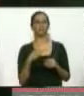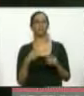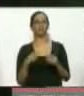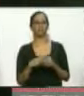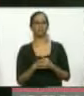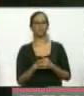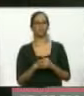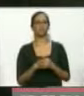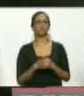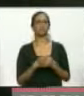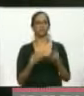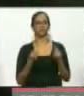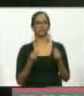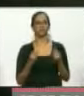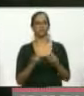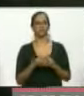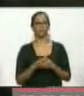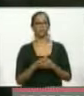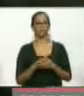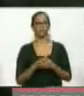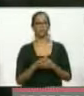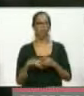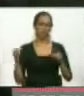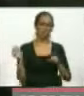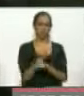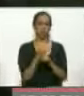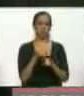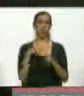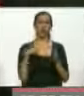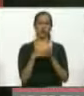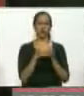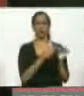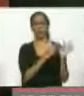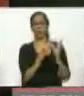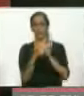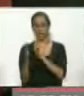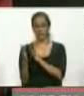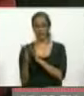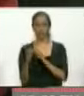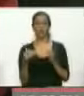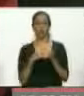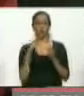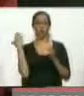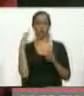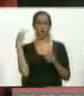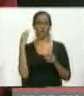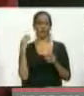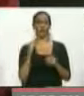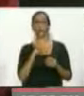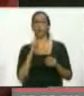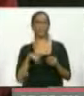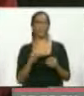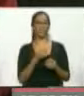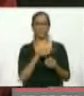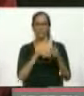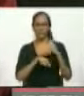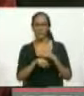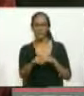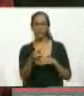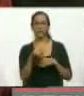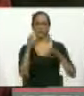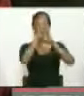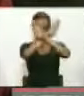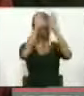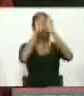bastante agresiva en contra los migrantes en contra los colombianos los colombianos no podían bajar en la época carlos